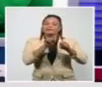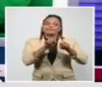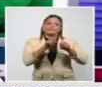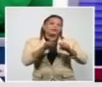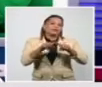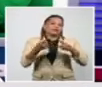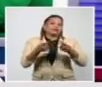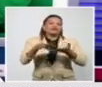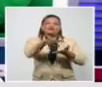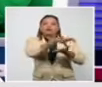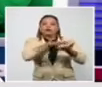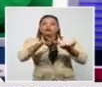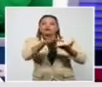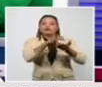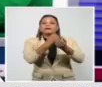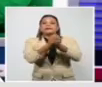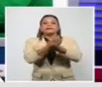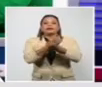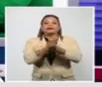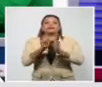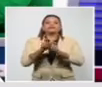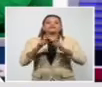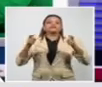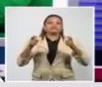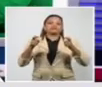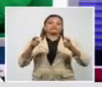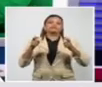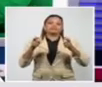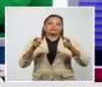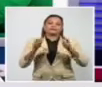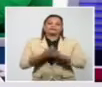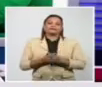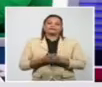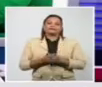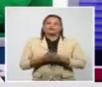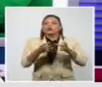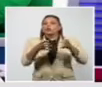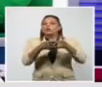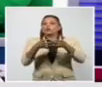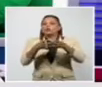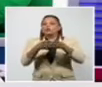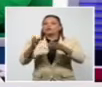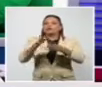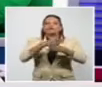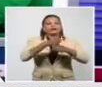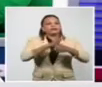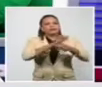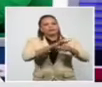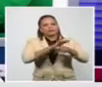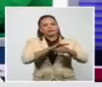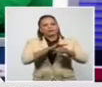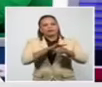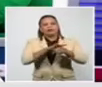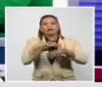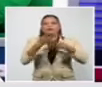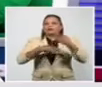zona donde el riesgo es más elevado, con un grupo de comorbilidades, cardiopatía